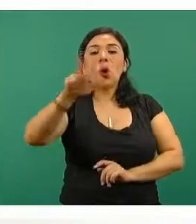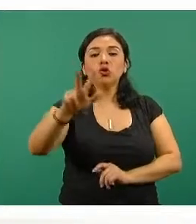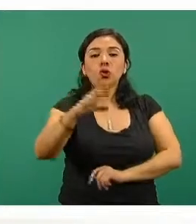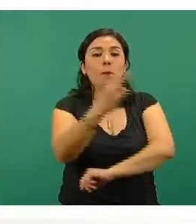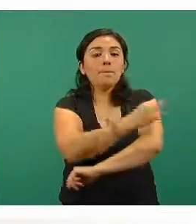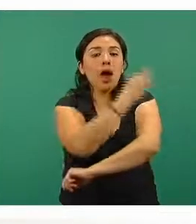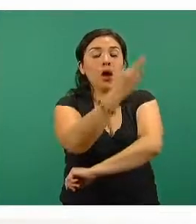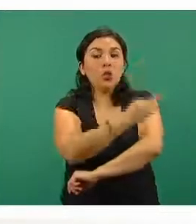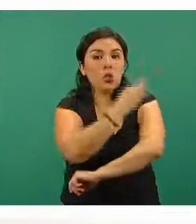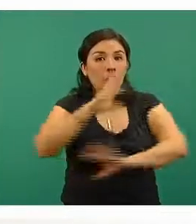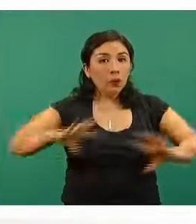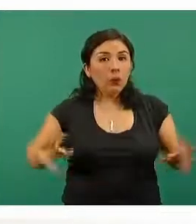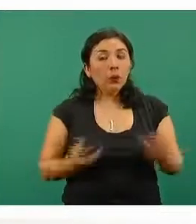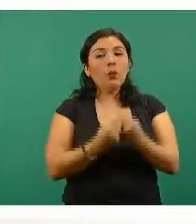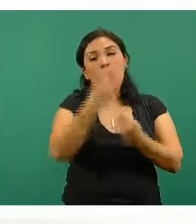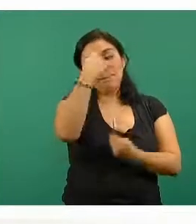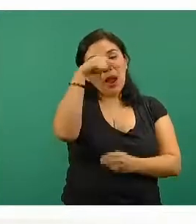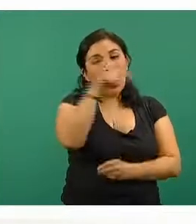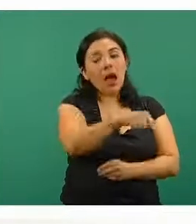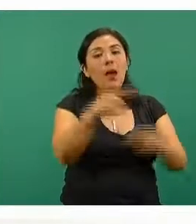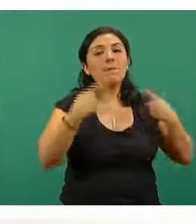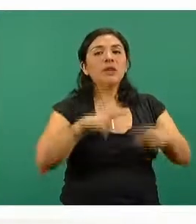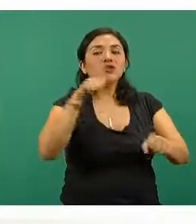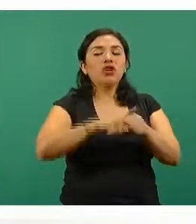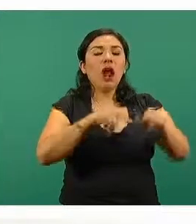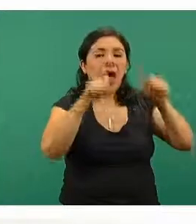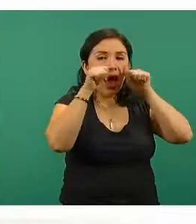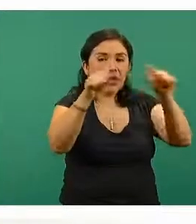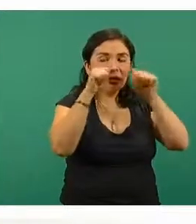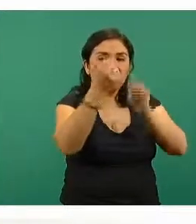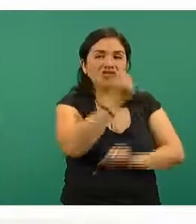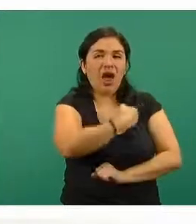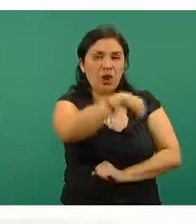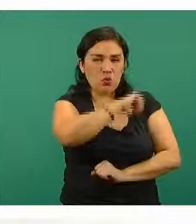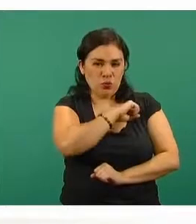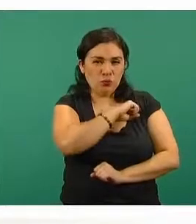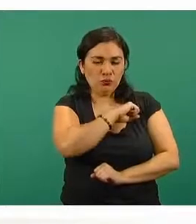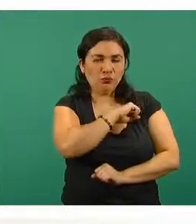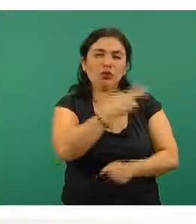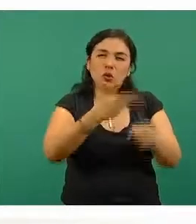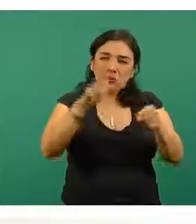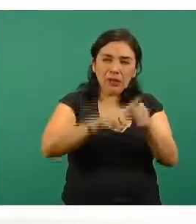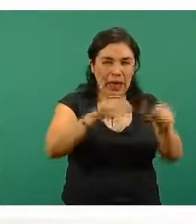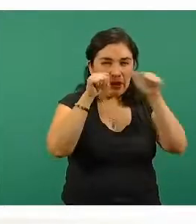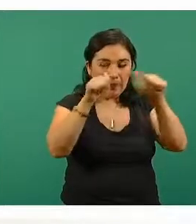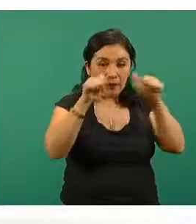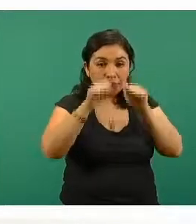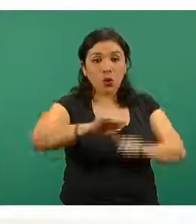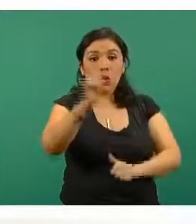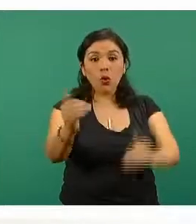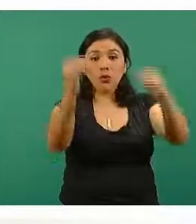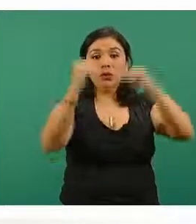753.038 personas del grupo de personal de salud de primera línea, y